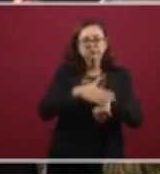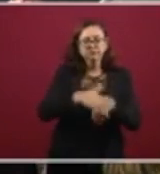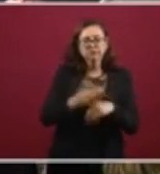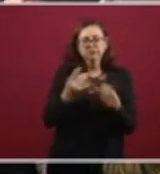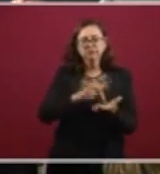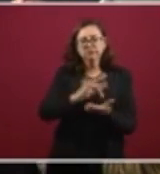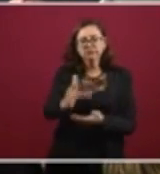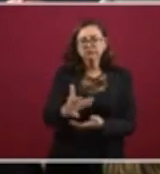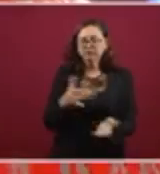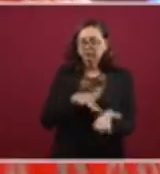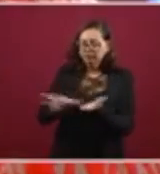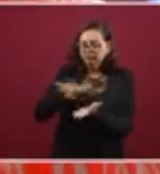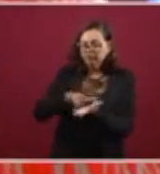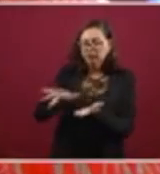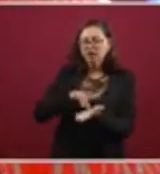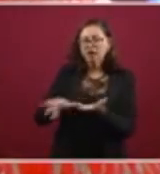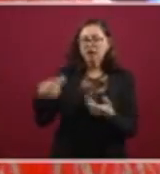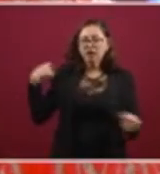todo momento con la delegación.